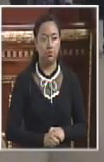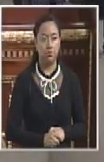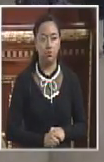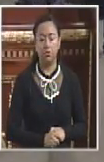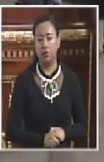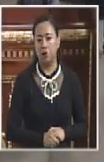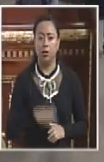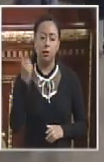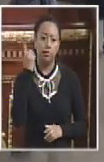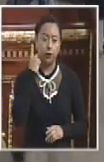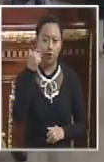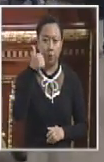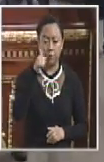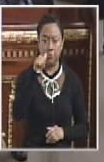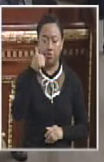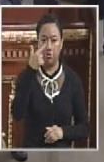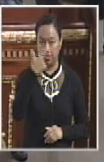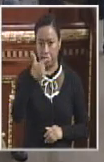Diputado Gaviño.